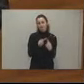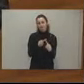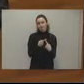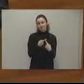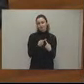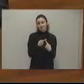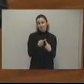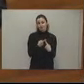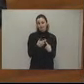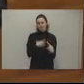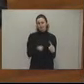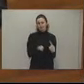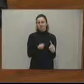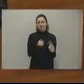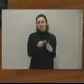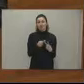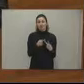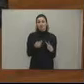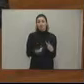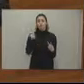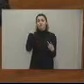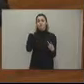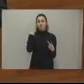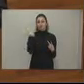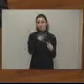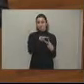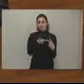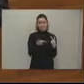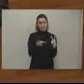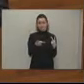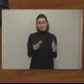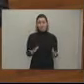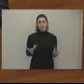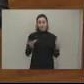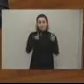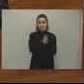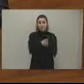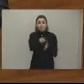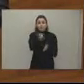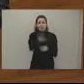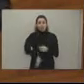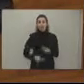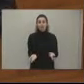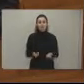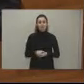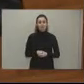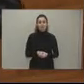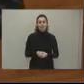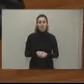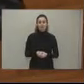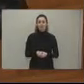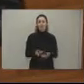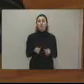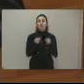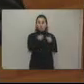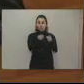coraje y se necesita responsabilidad. Dos cosas que usted no tiene. Porque usted y